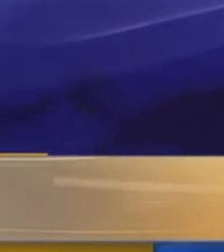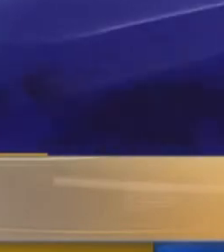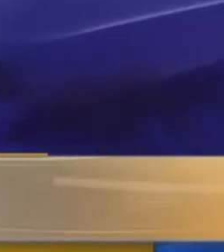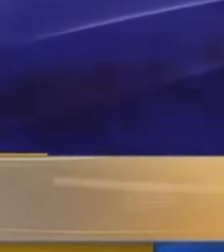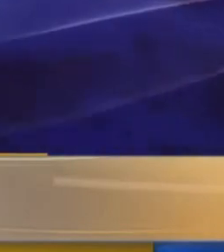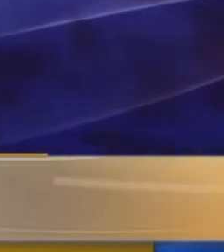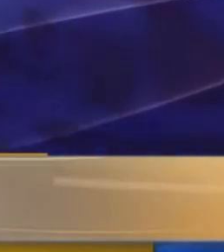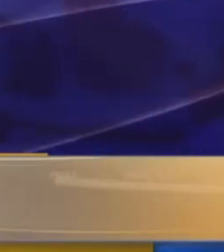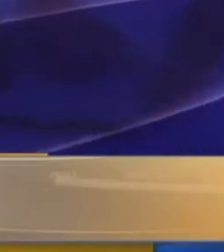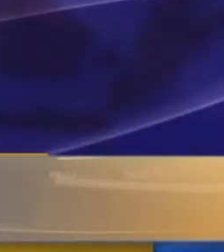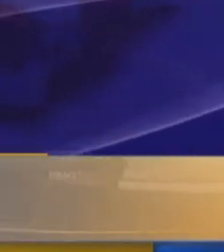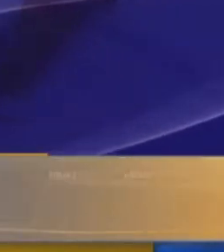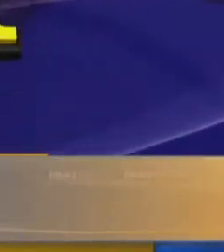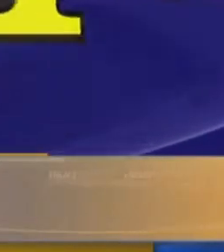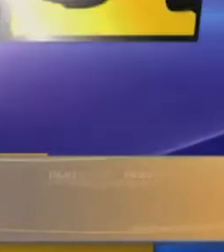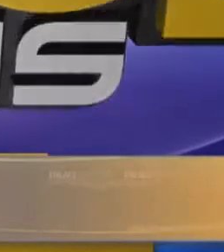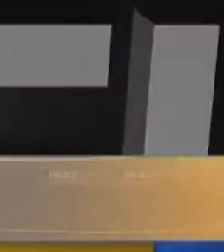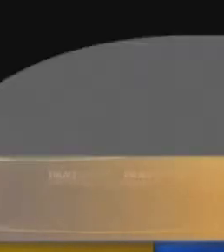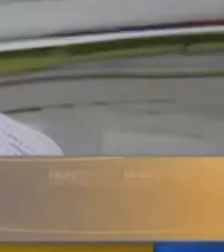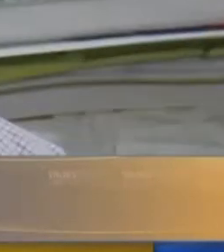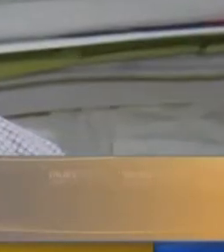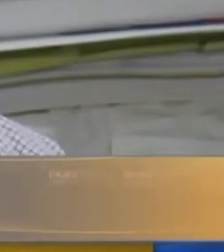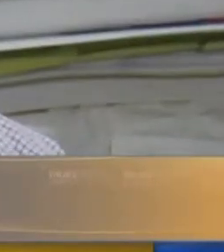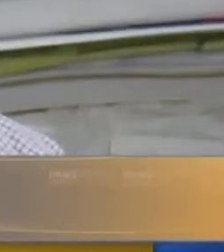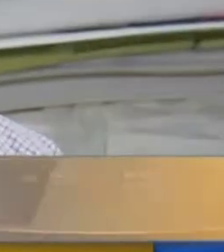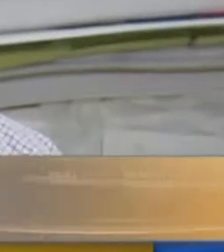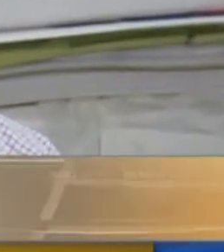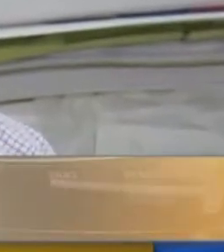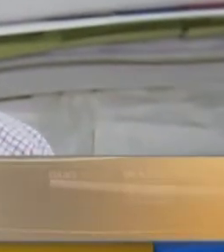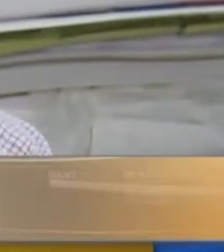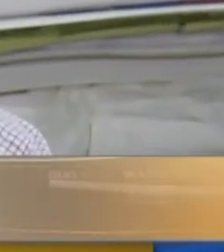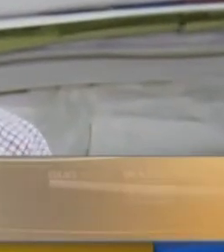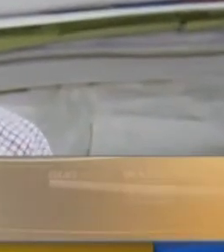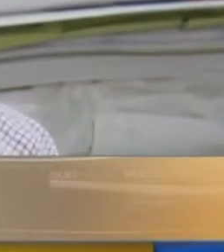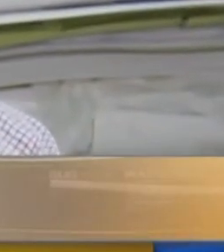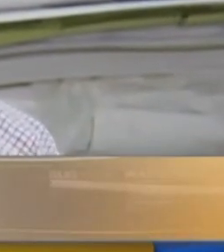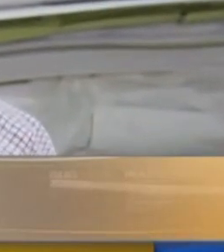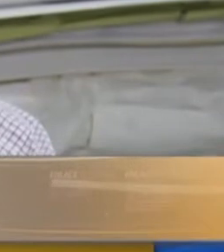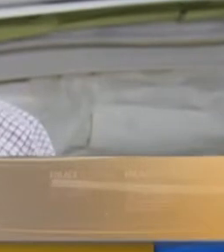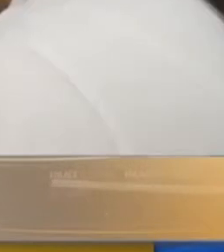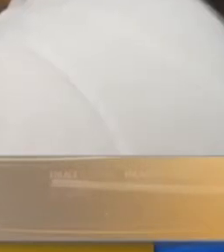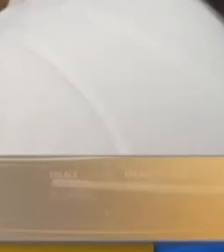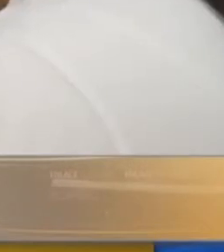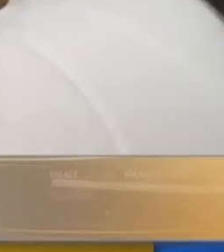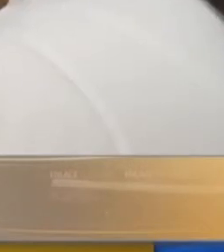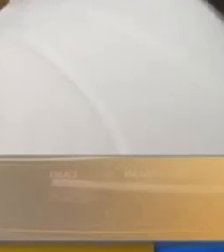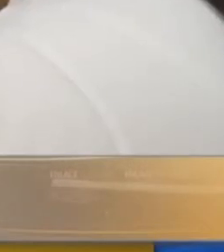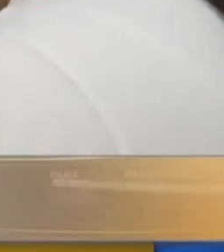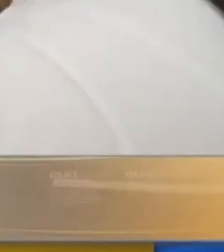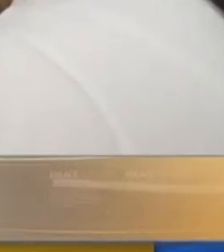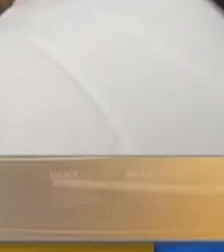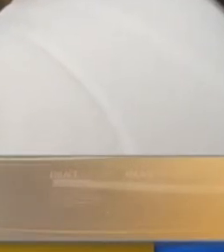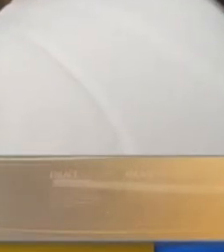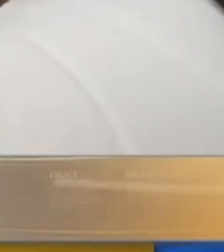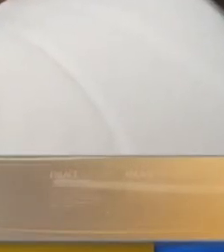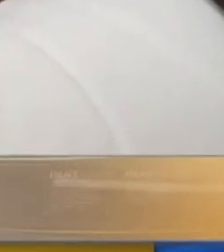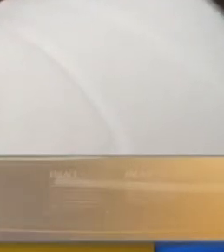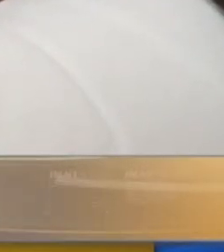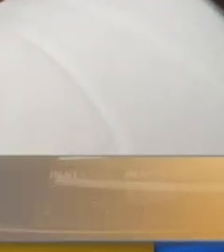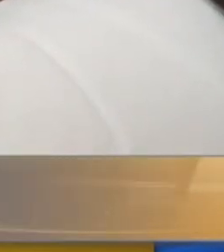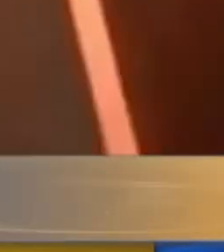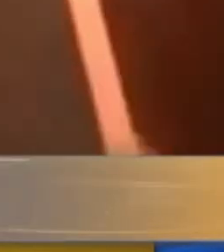y locales comerciales en la región. Por lluvias e incremento de las mismas, Secretaría Local de Salud advierte de las enfermedades más